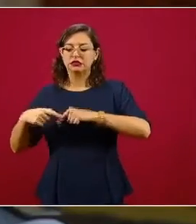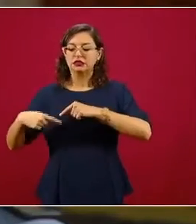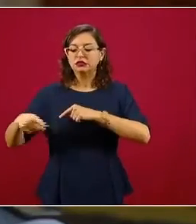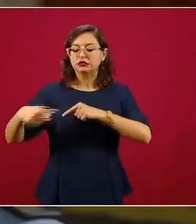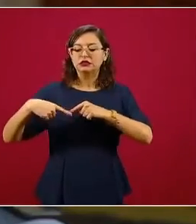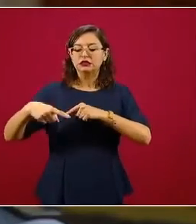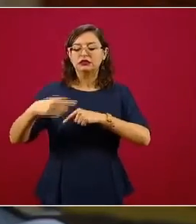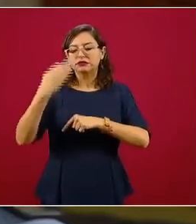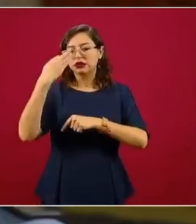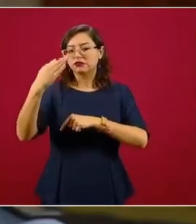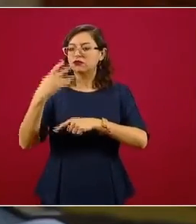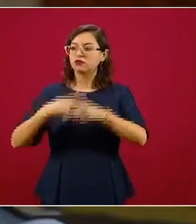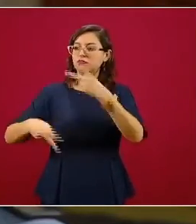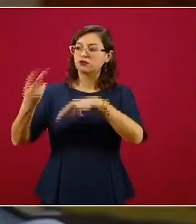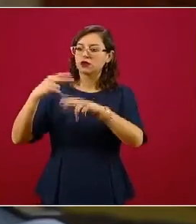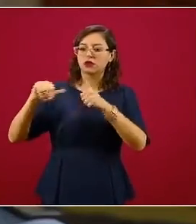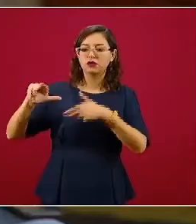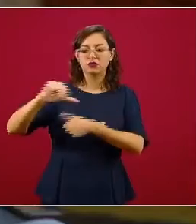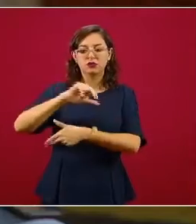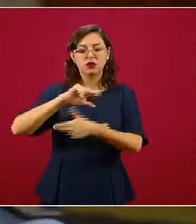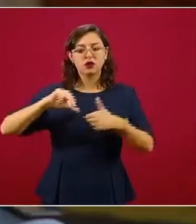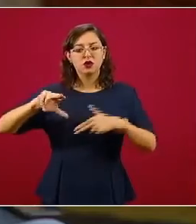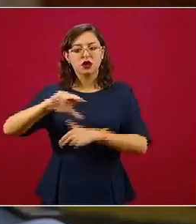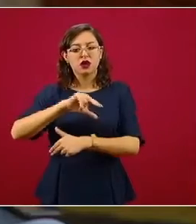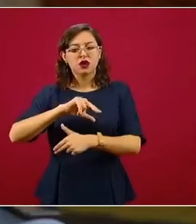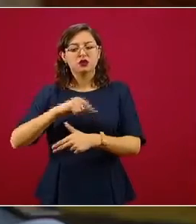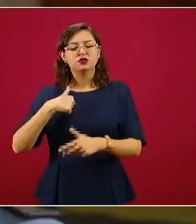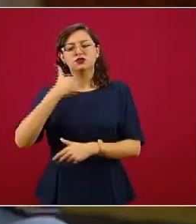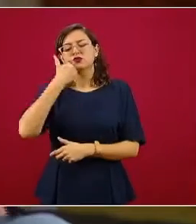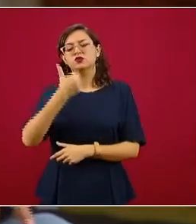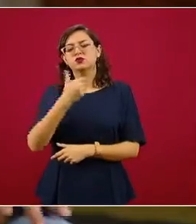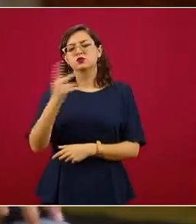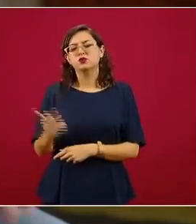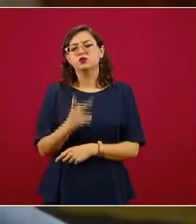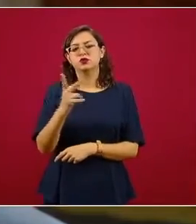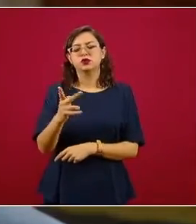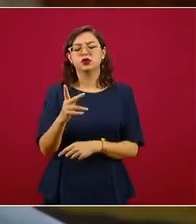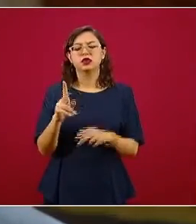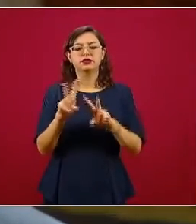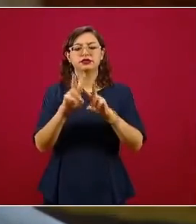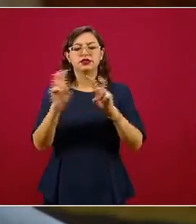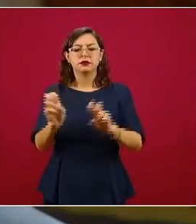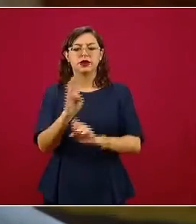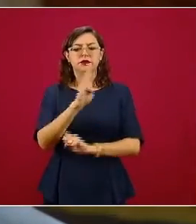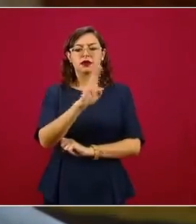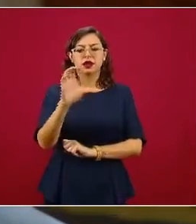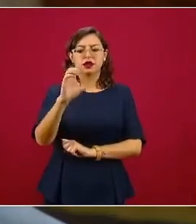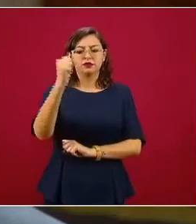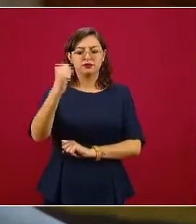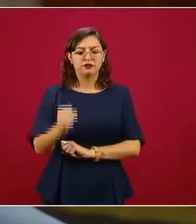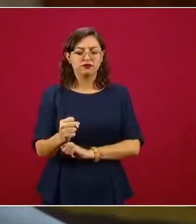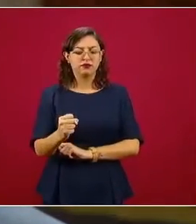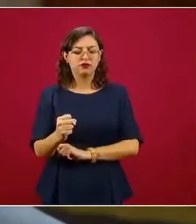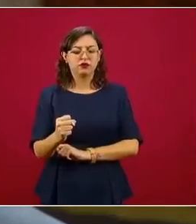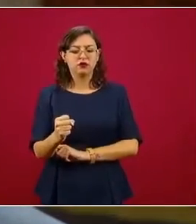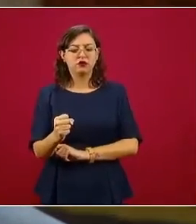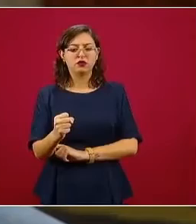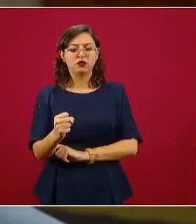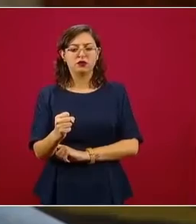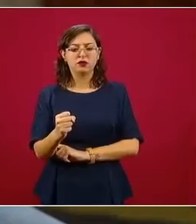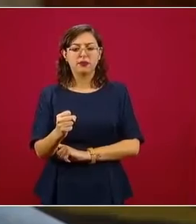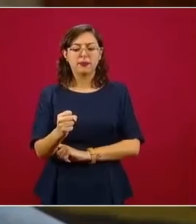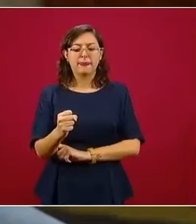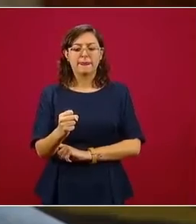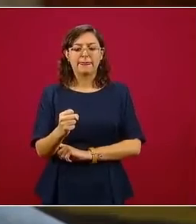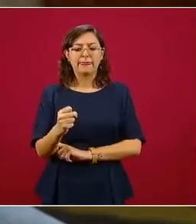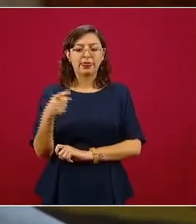periodo de huracanes. Le quiero preguntar concretamente sobre Baja California Sur. Bueno, ahí no